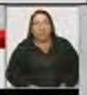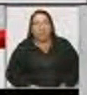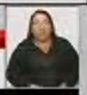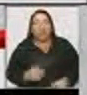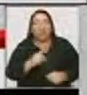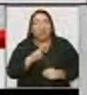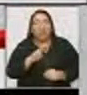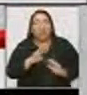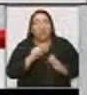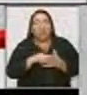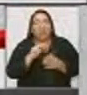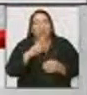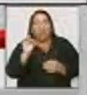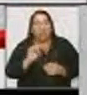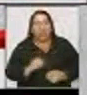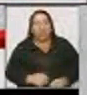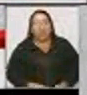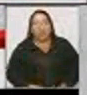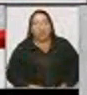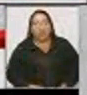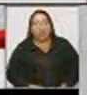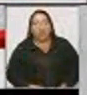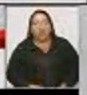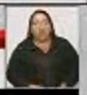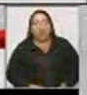de 29.2%,